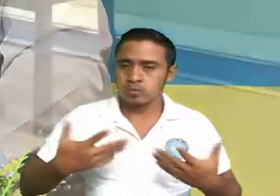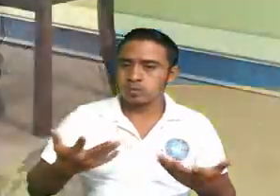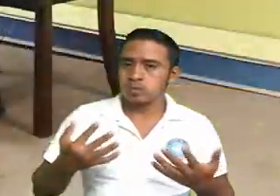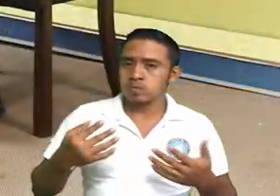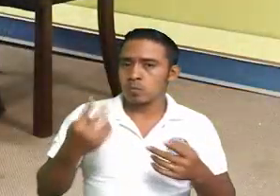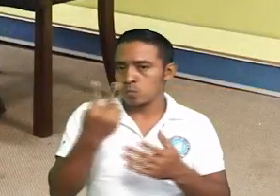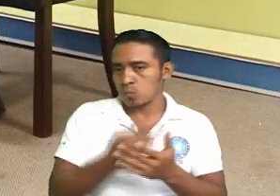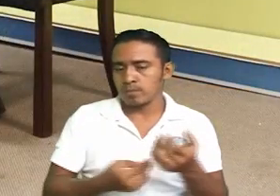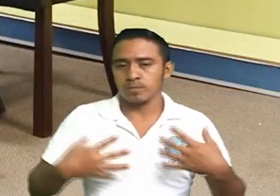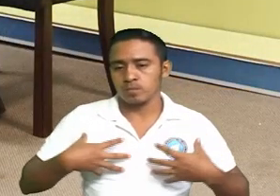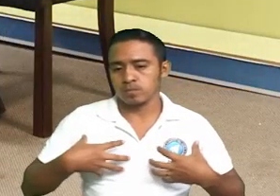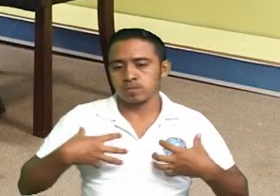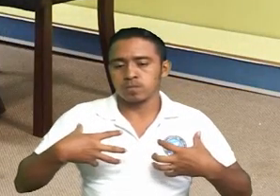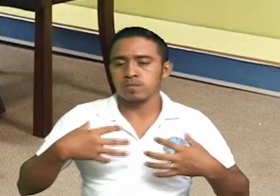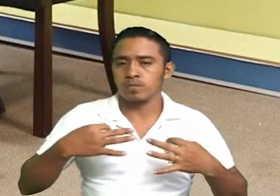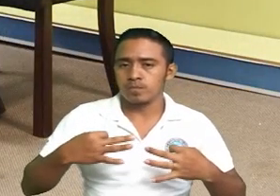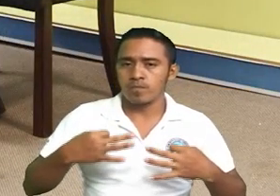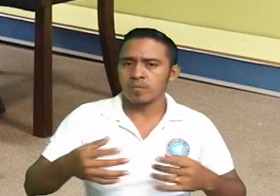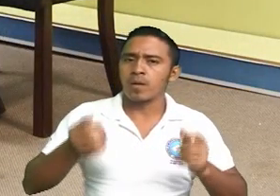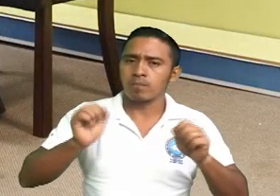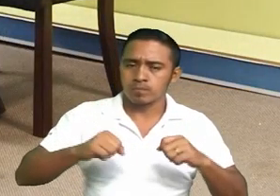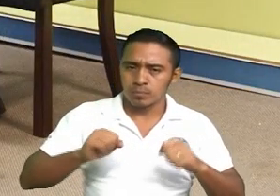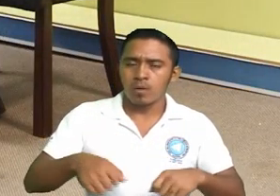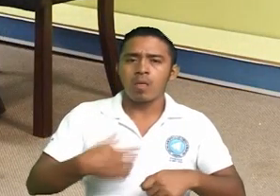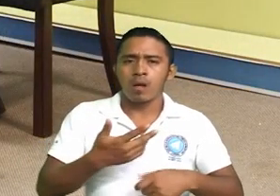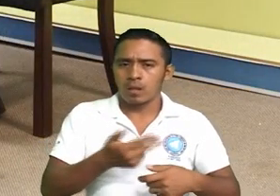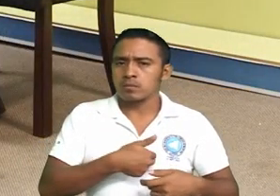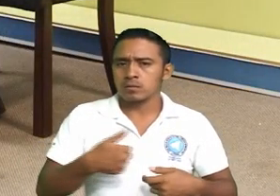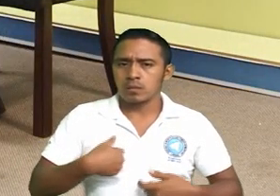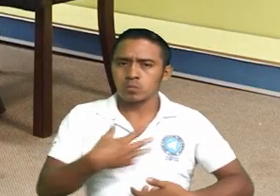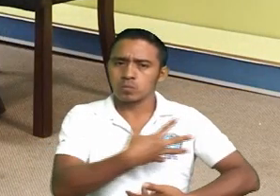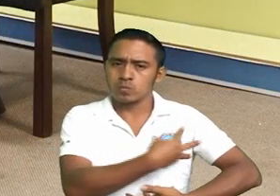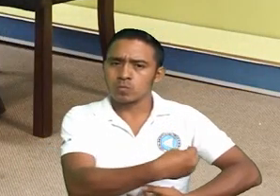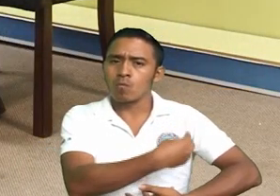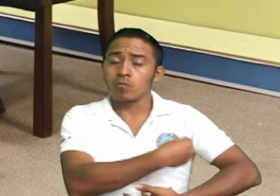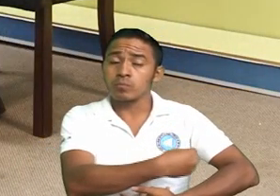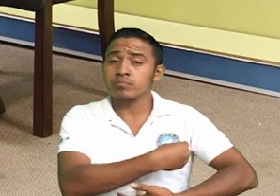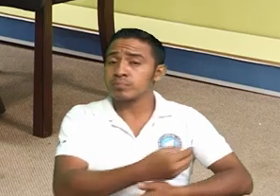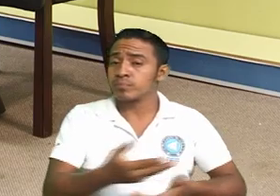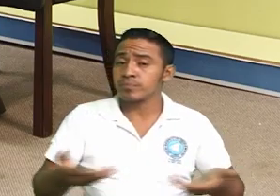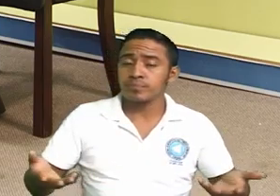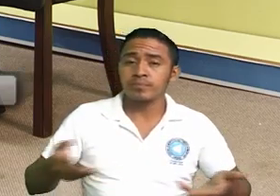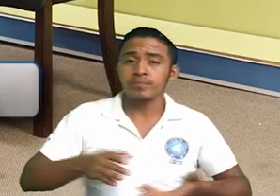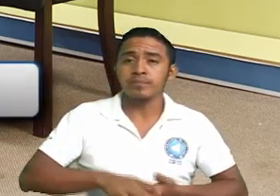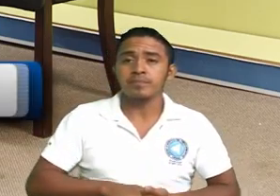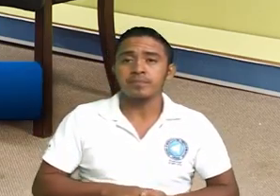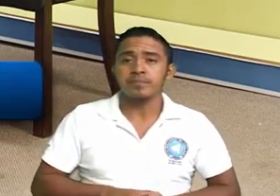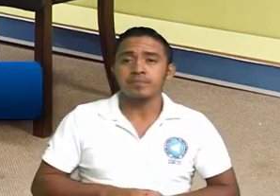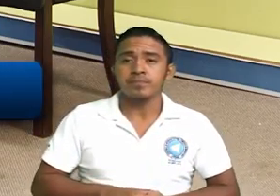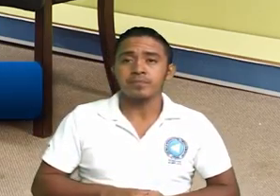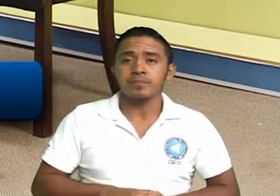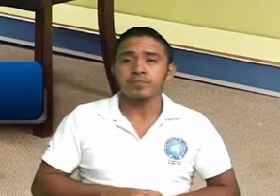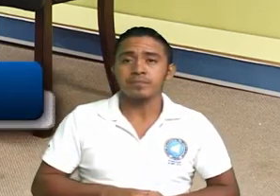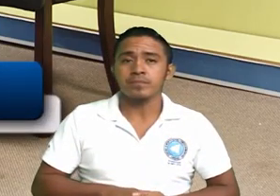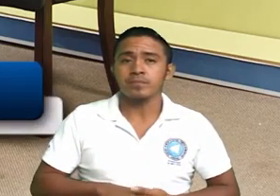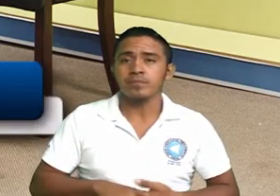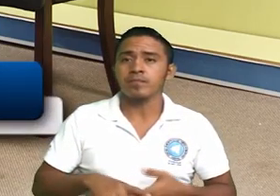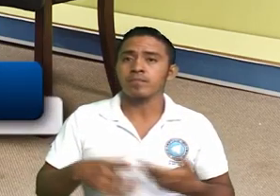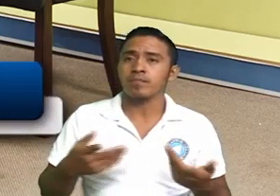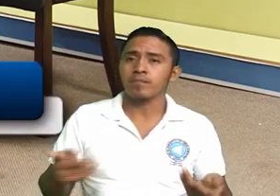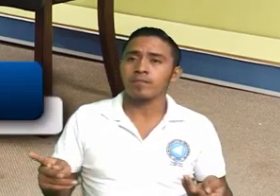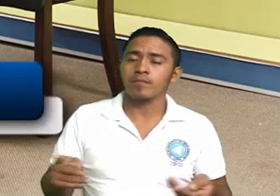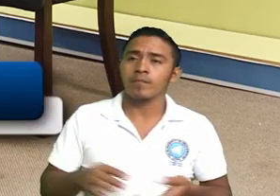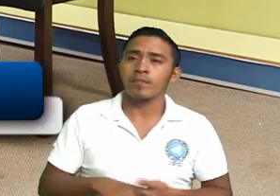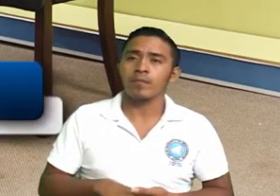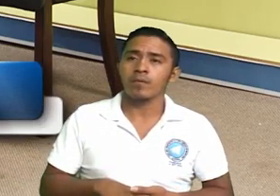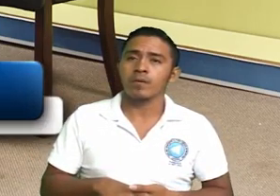sepan que todas las mujeres, desde que tenemos una edad óptima para ser madres,